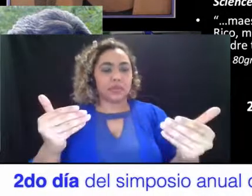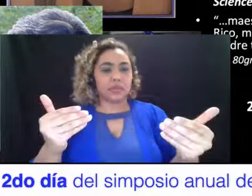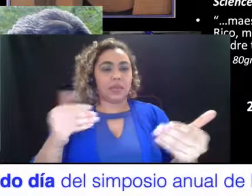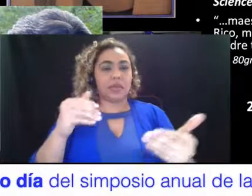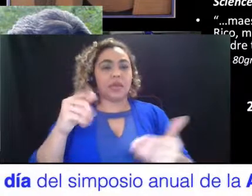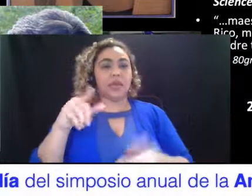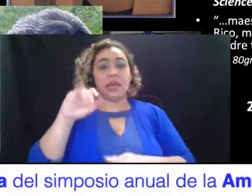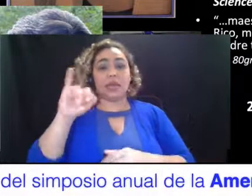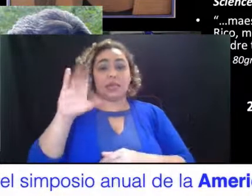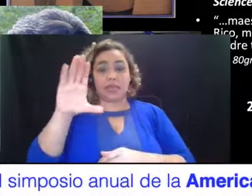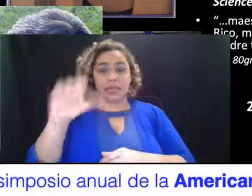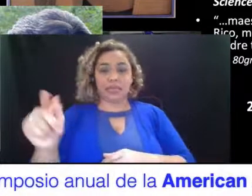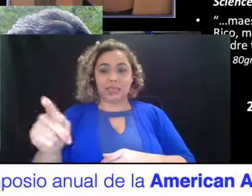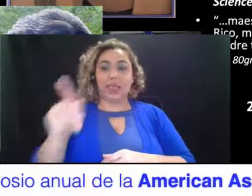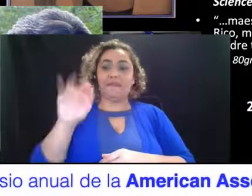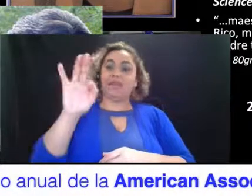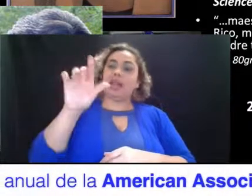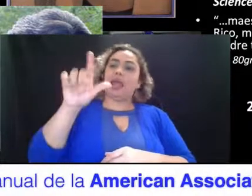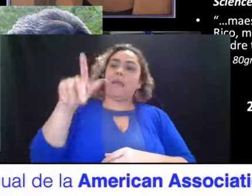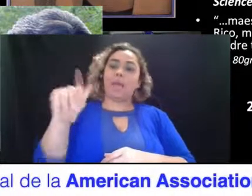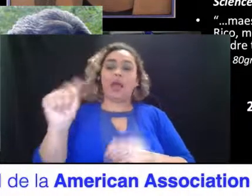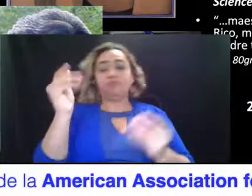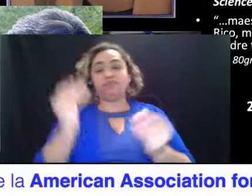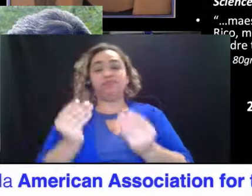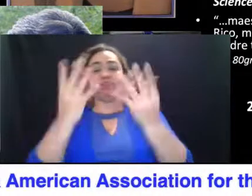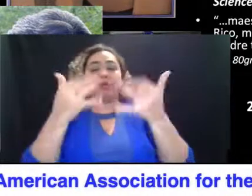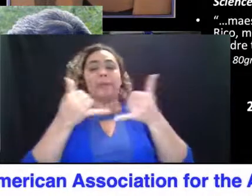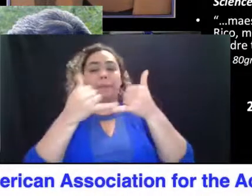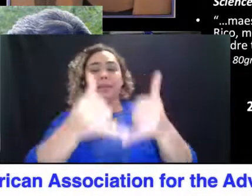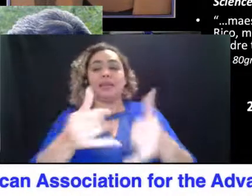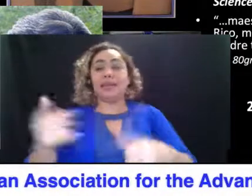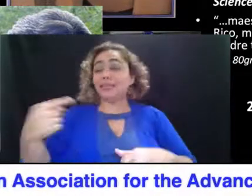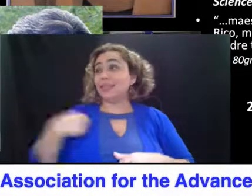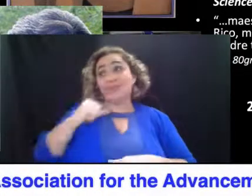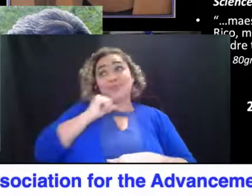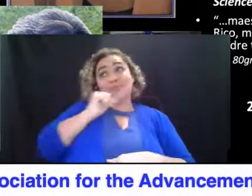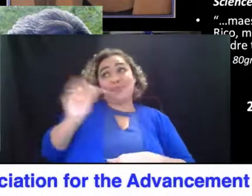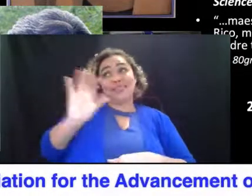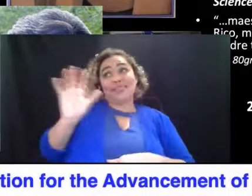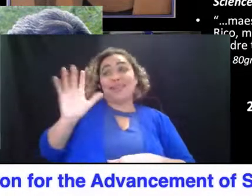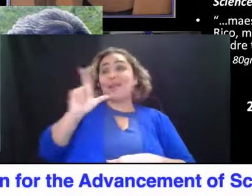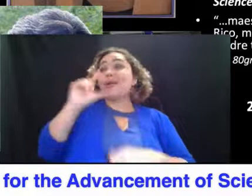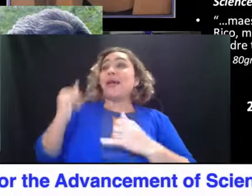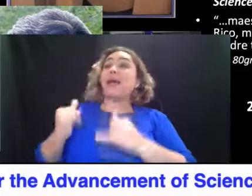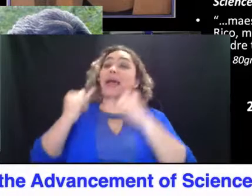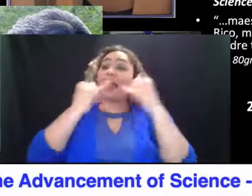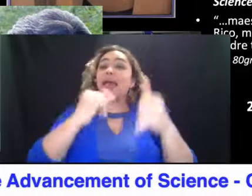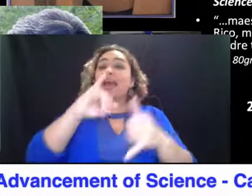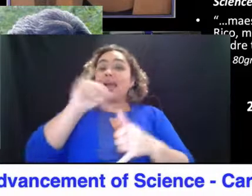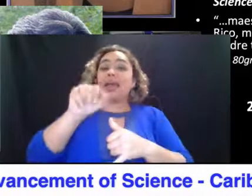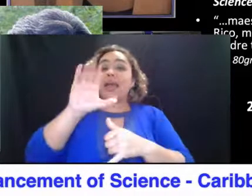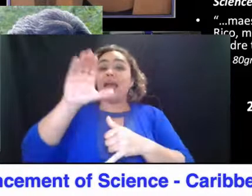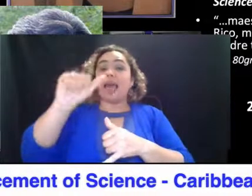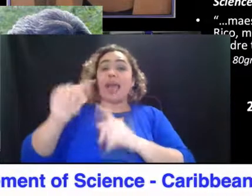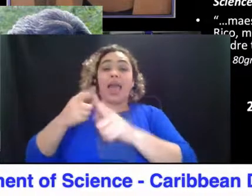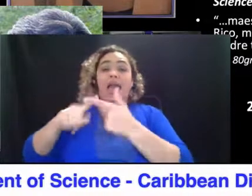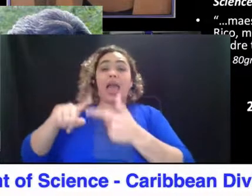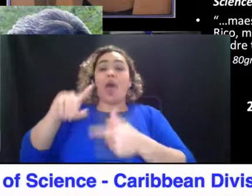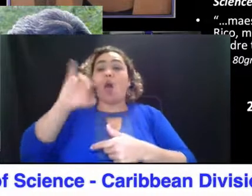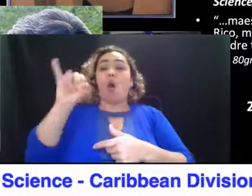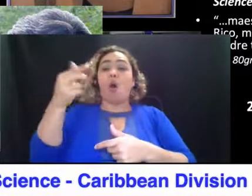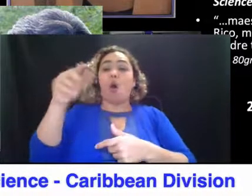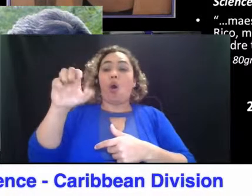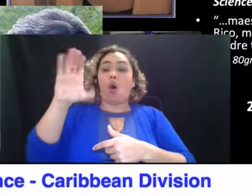para presentar el premio. Filipa. Yo no lo voy a presentar. Quien va a presentar a Jessica es su amigo Jorge Colón, que está